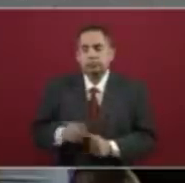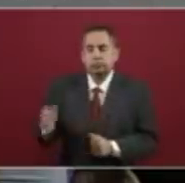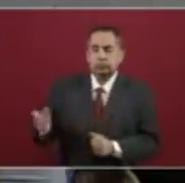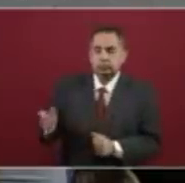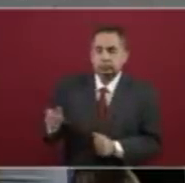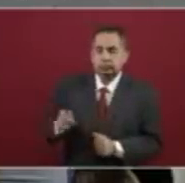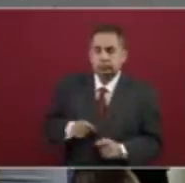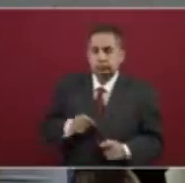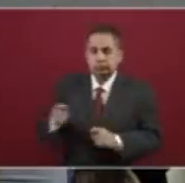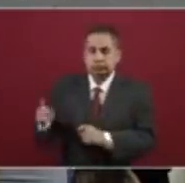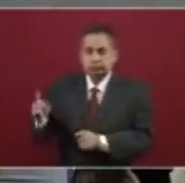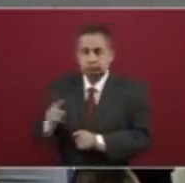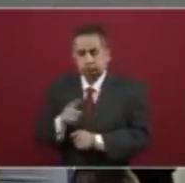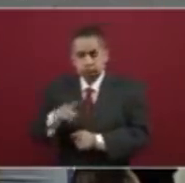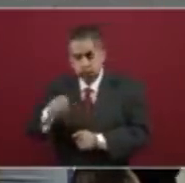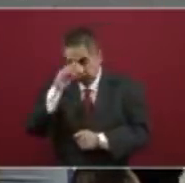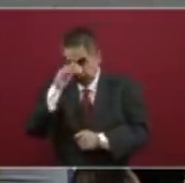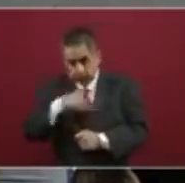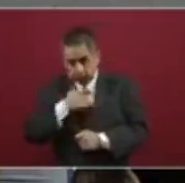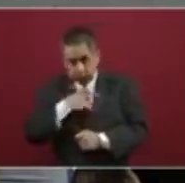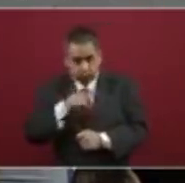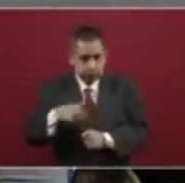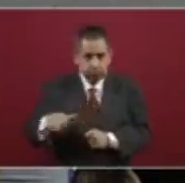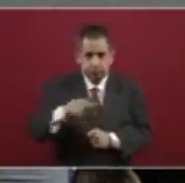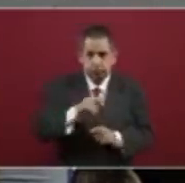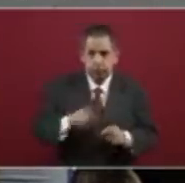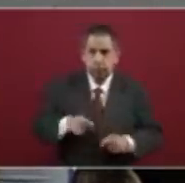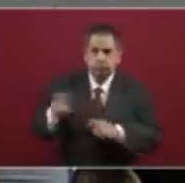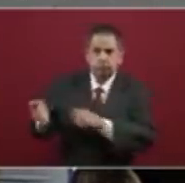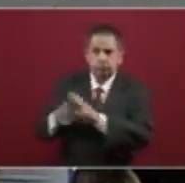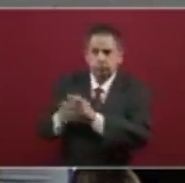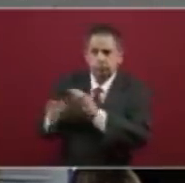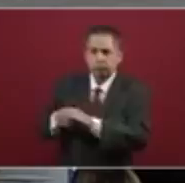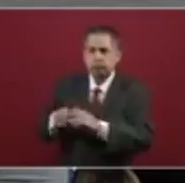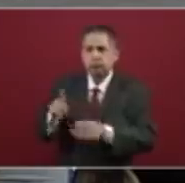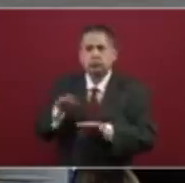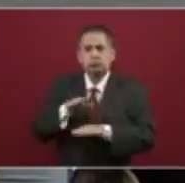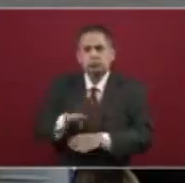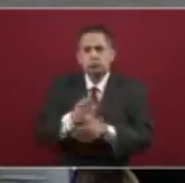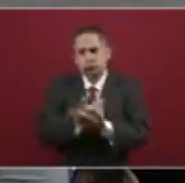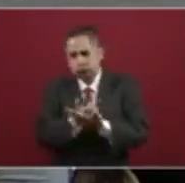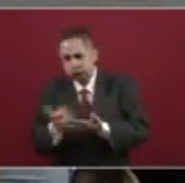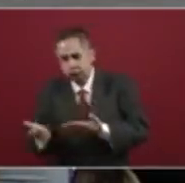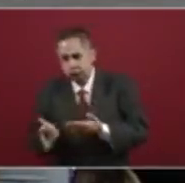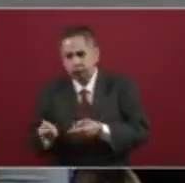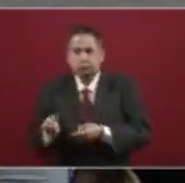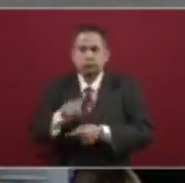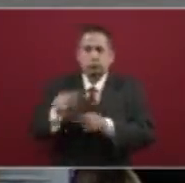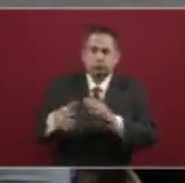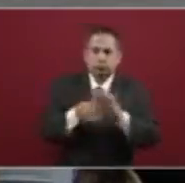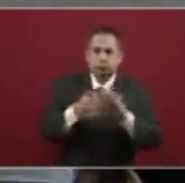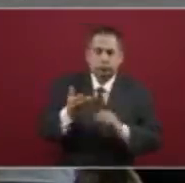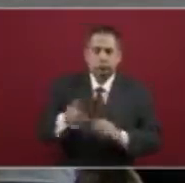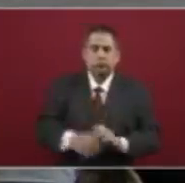damos, si les parece, vamos a ver lo de la nómina y luego. Muchas